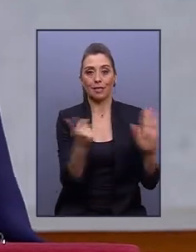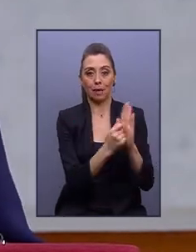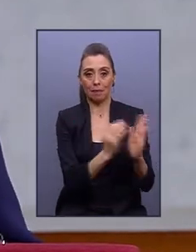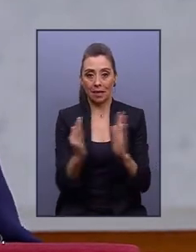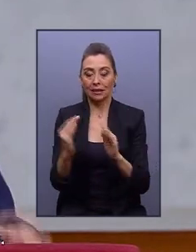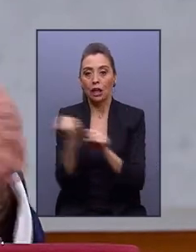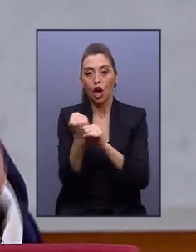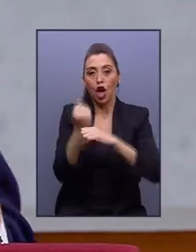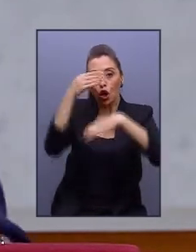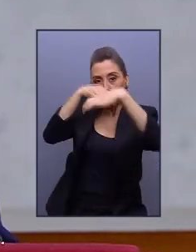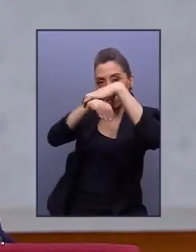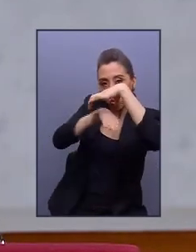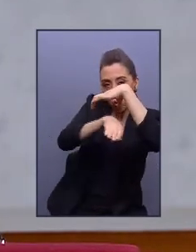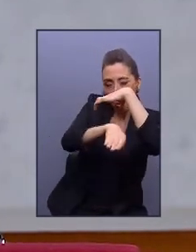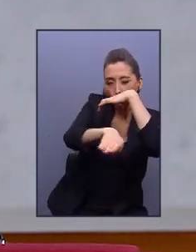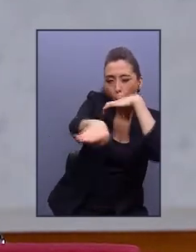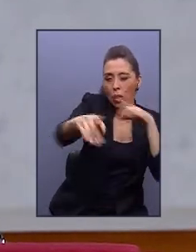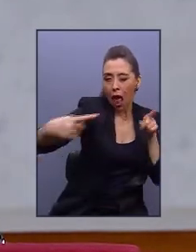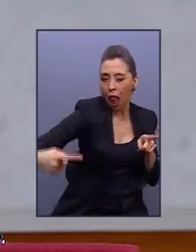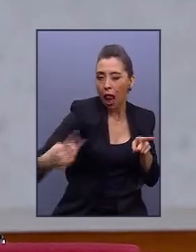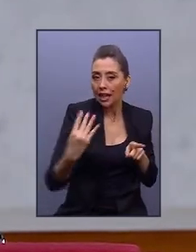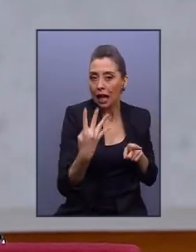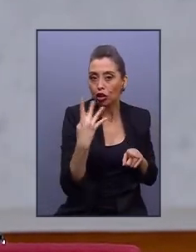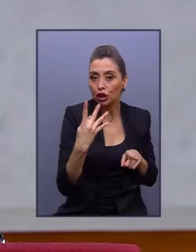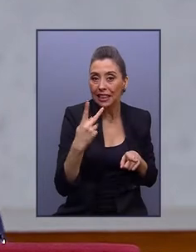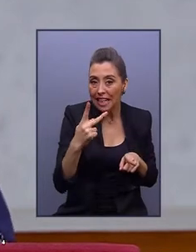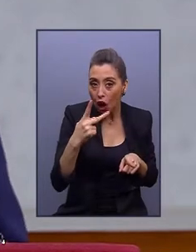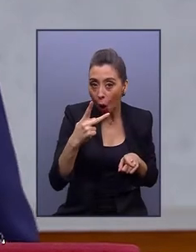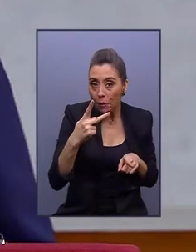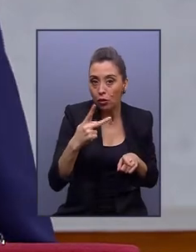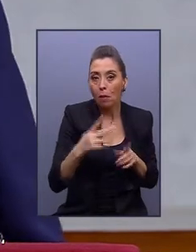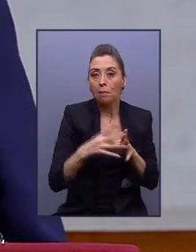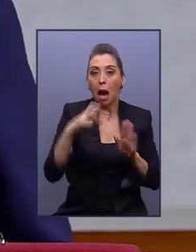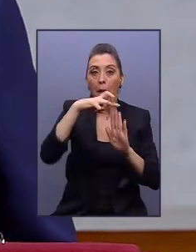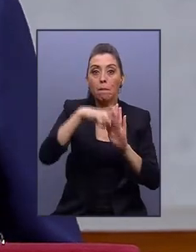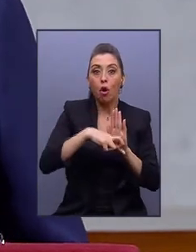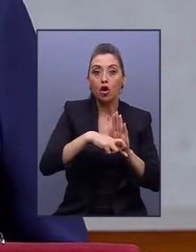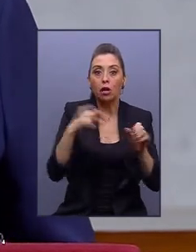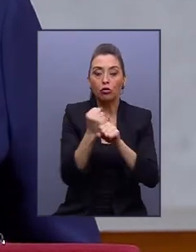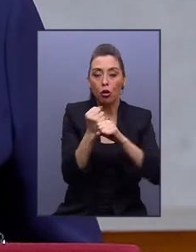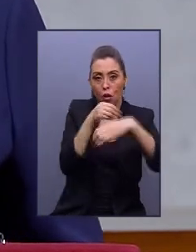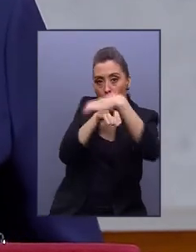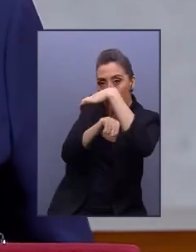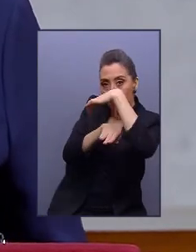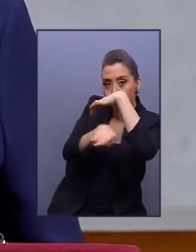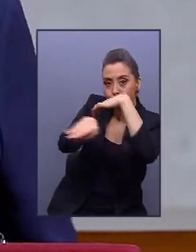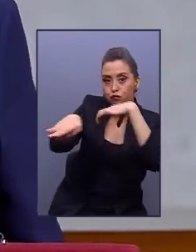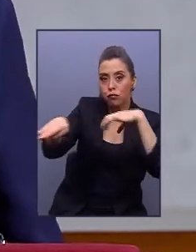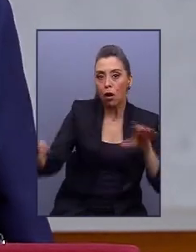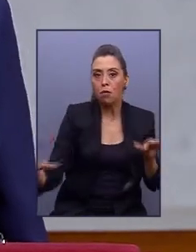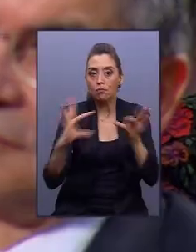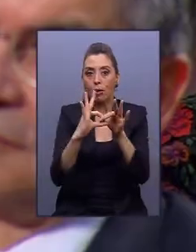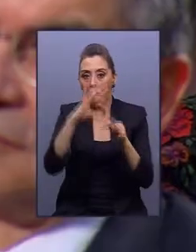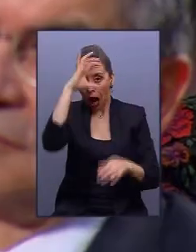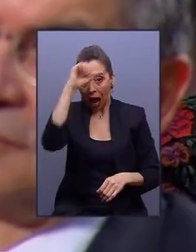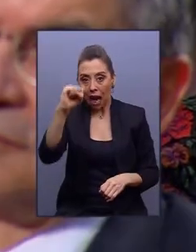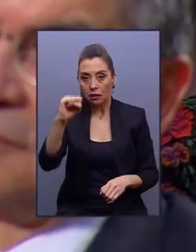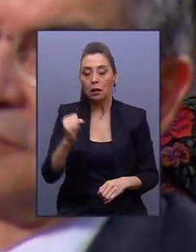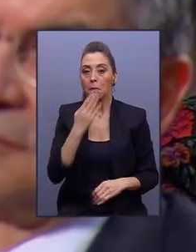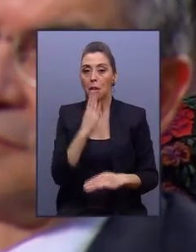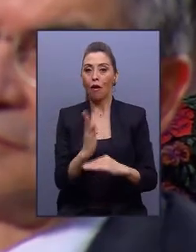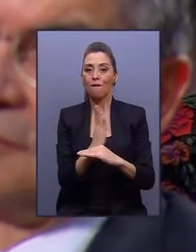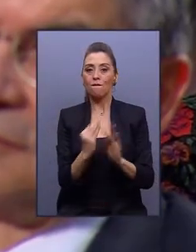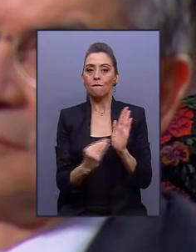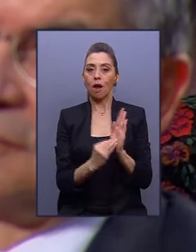de un túnel de casi 14 kilómetros, el mayor proyecto de interconexión con Argentina. Y para sentar mejores bases